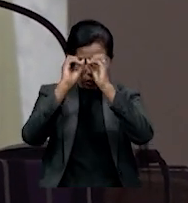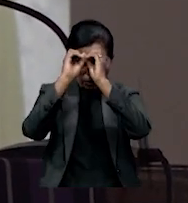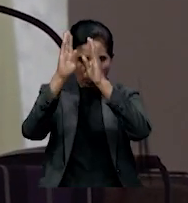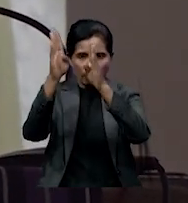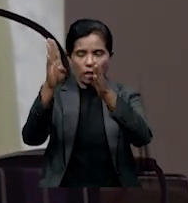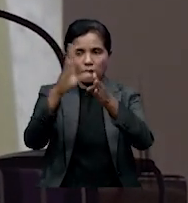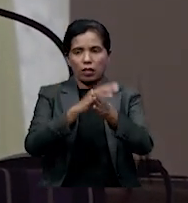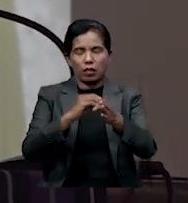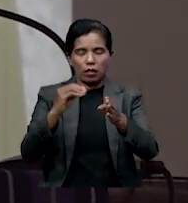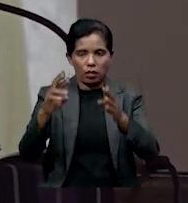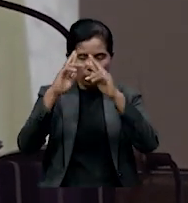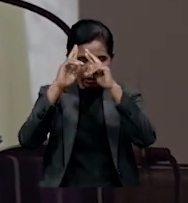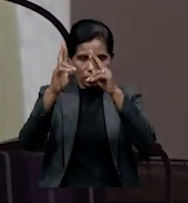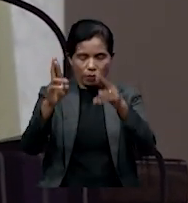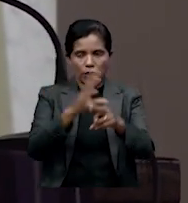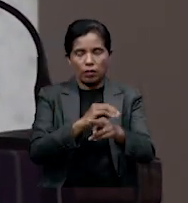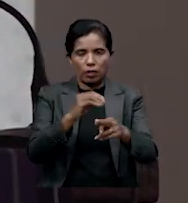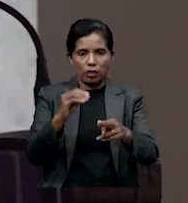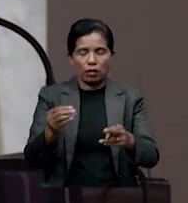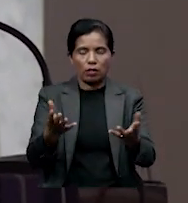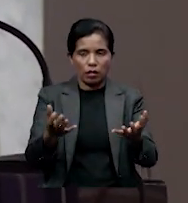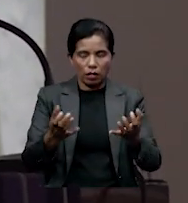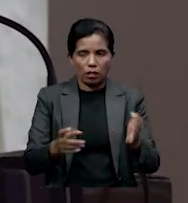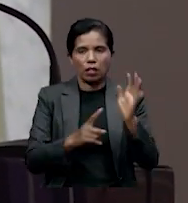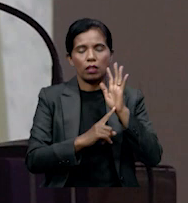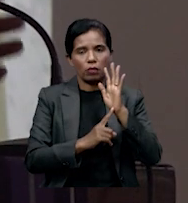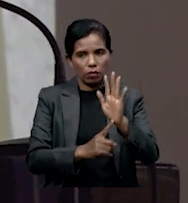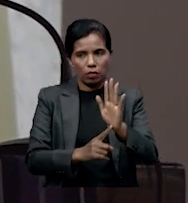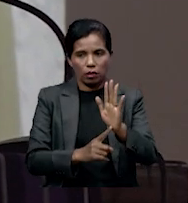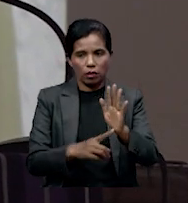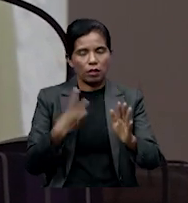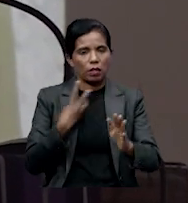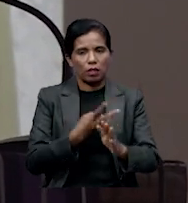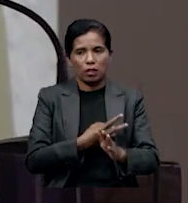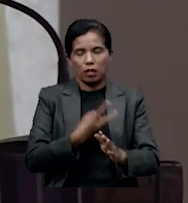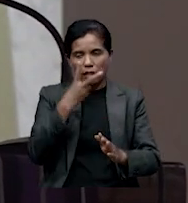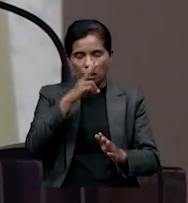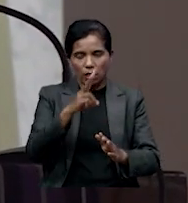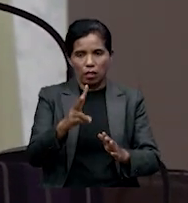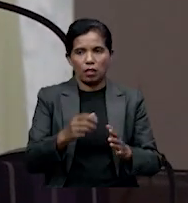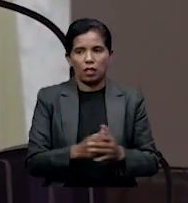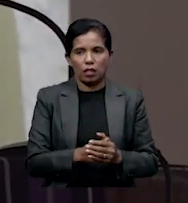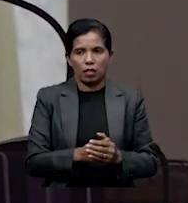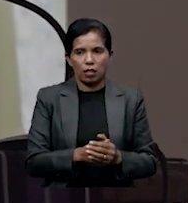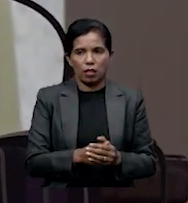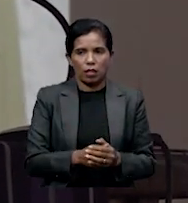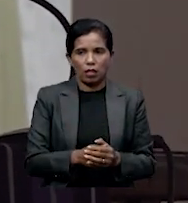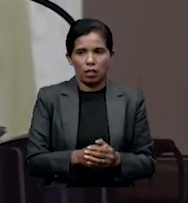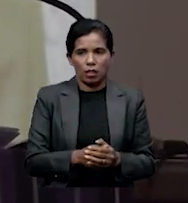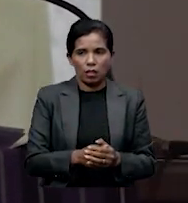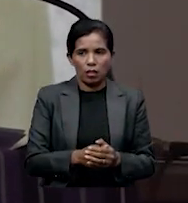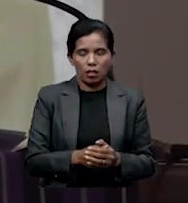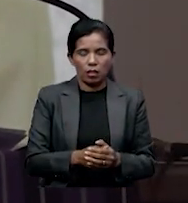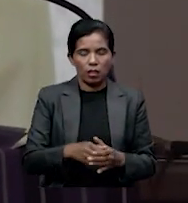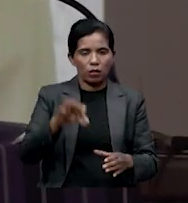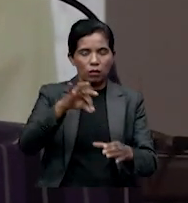venía humildad y la disponibilidad de venir a todo. Y estaría seminario que hoy me hay una